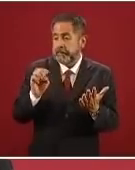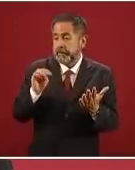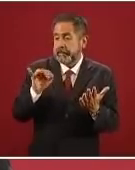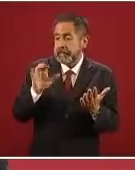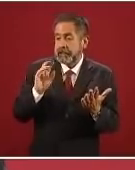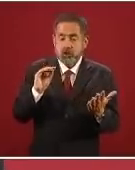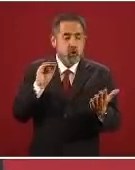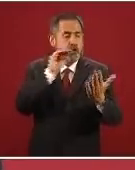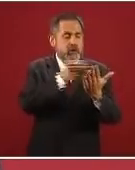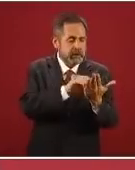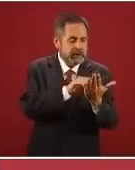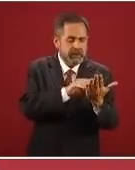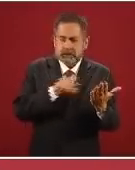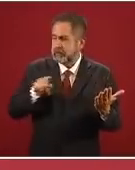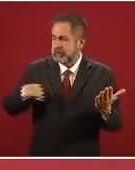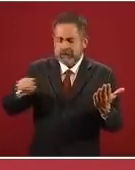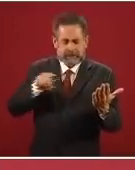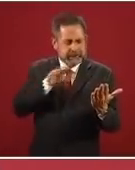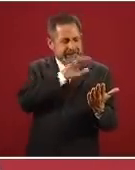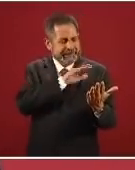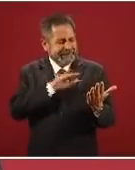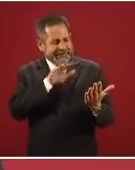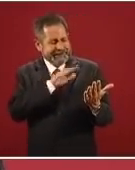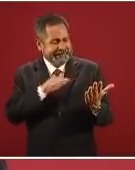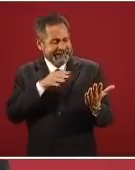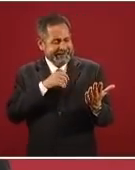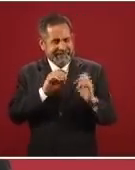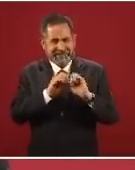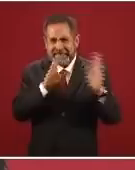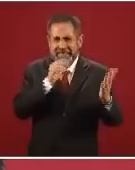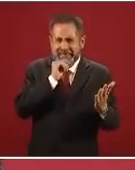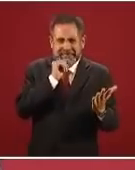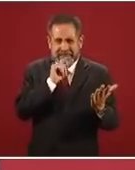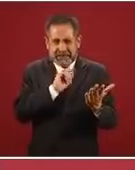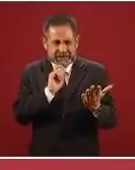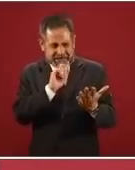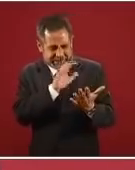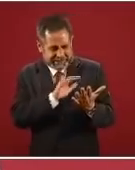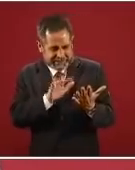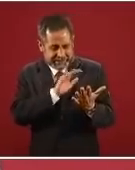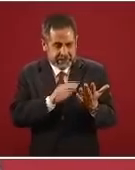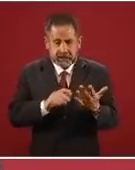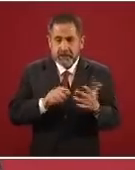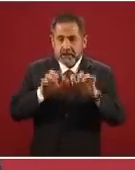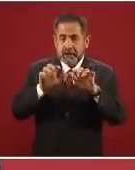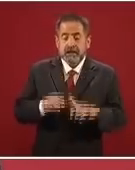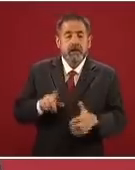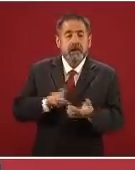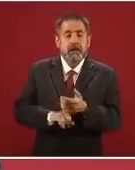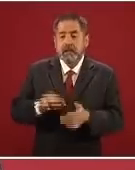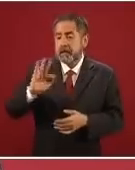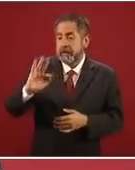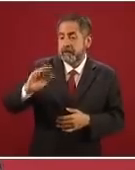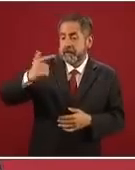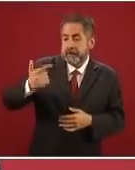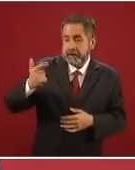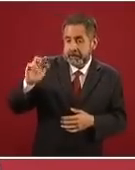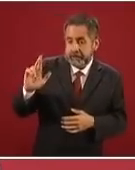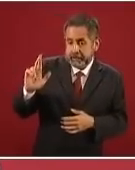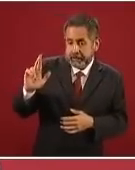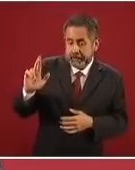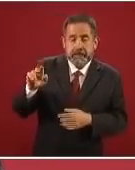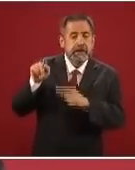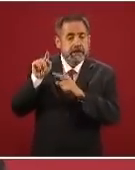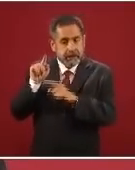o distintas a las que nosotros estamos proponiendo, por escrito, la Fiscalía General de la